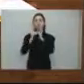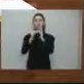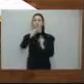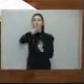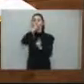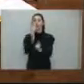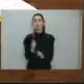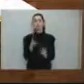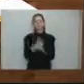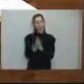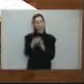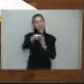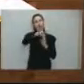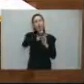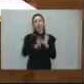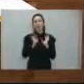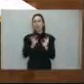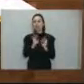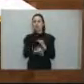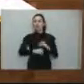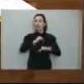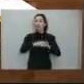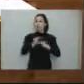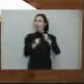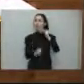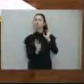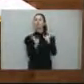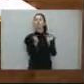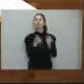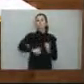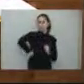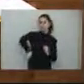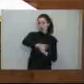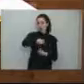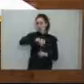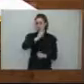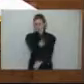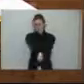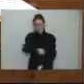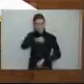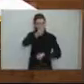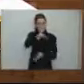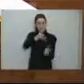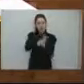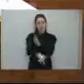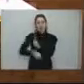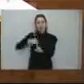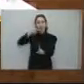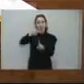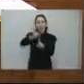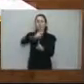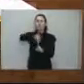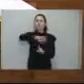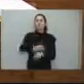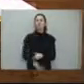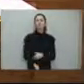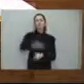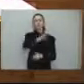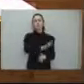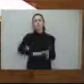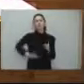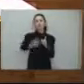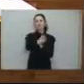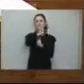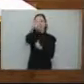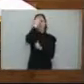también sus pautas. El cumplimiento del déficit, que, por cierto, nosotros manifestamos como un objetivo importante a cumplir